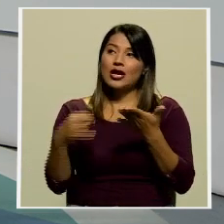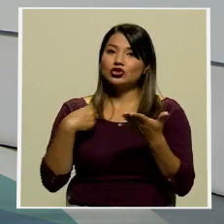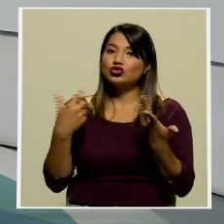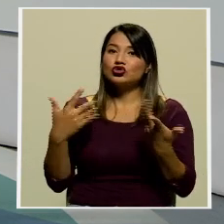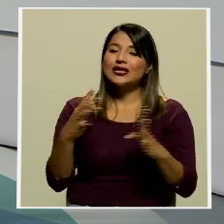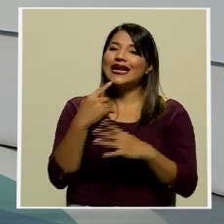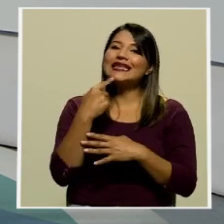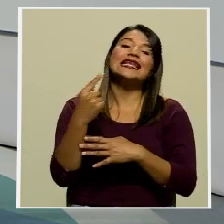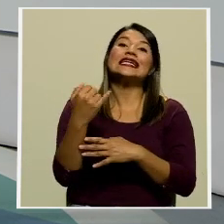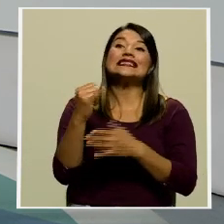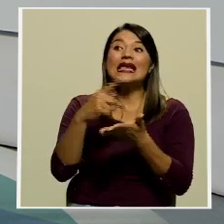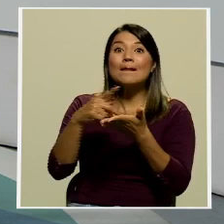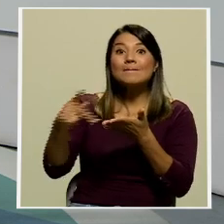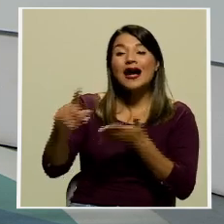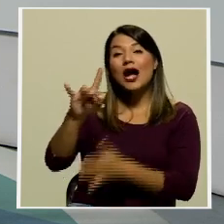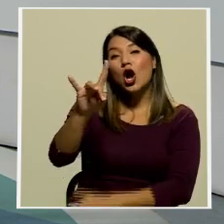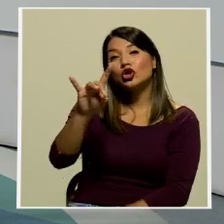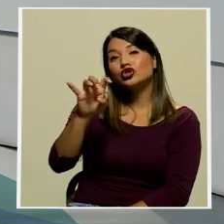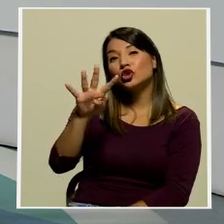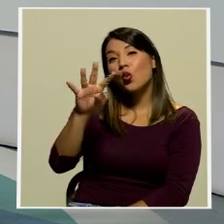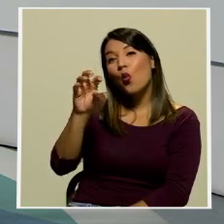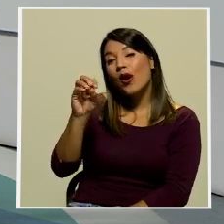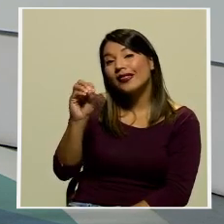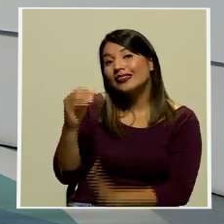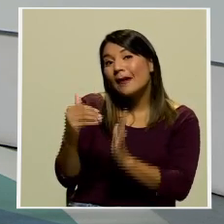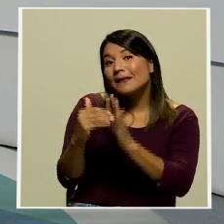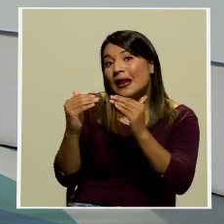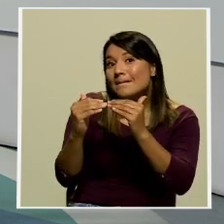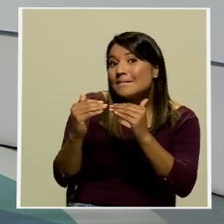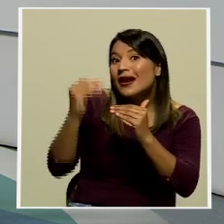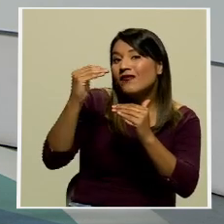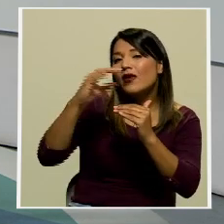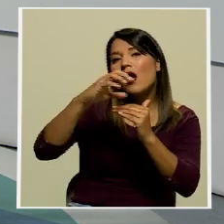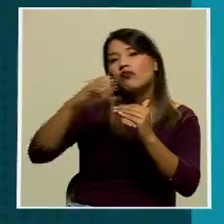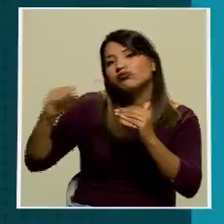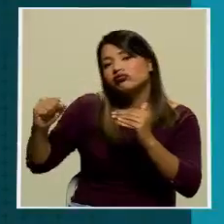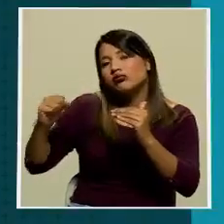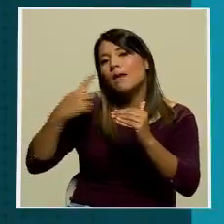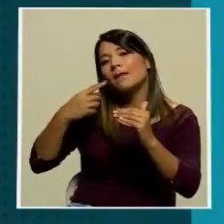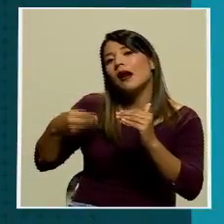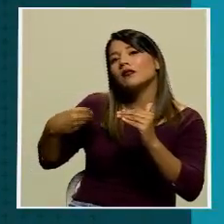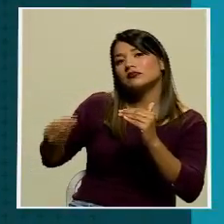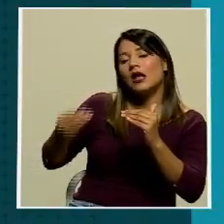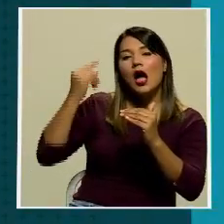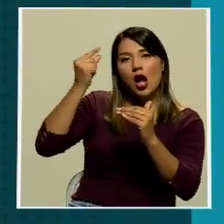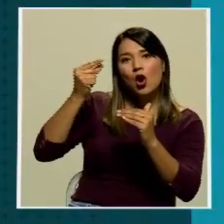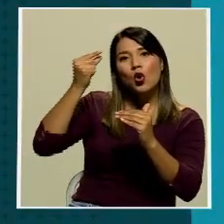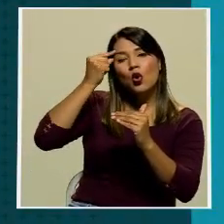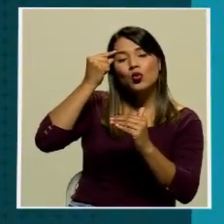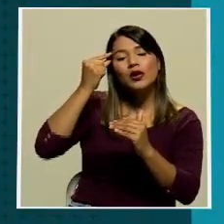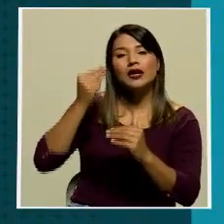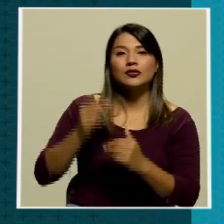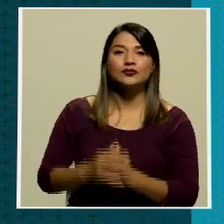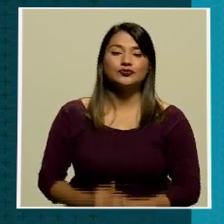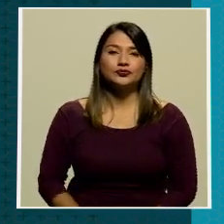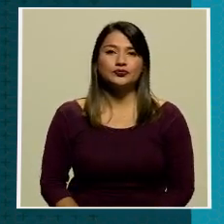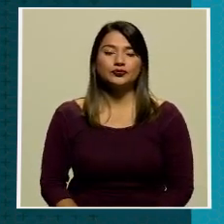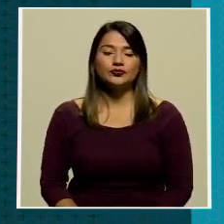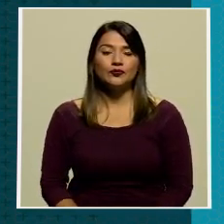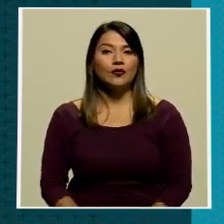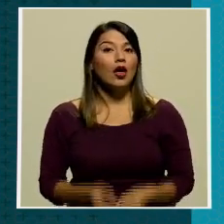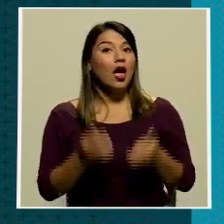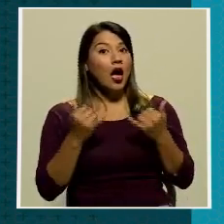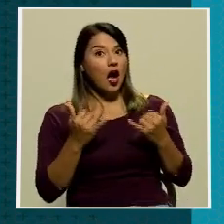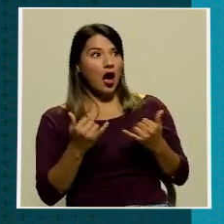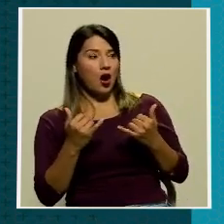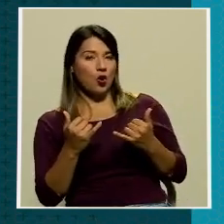están superiores a los 840 mil colones, que ha sido una de las medidas más impopulares precisamente en la aplicación de este paquete de proyectos.